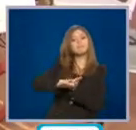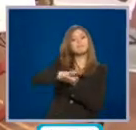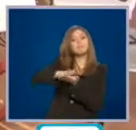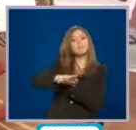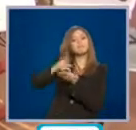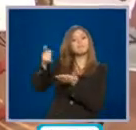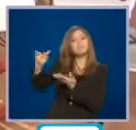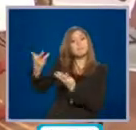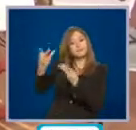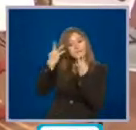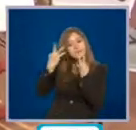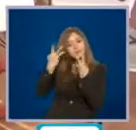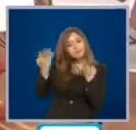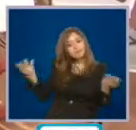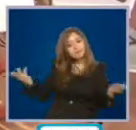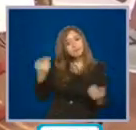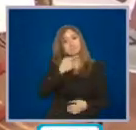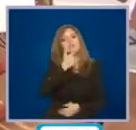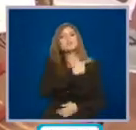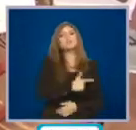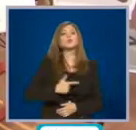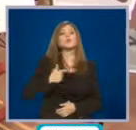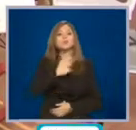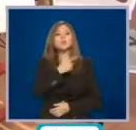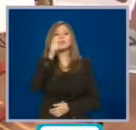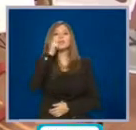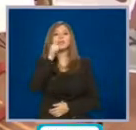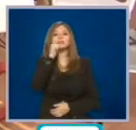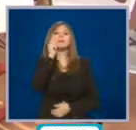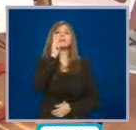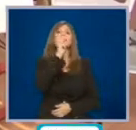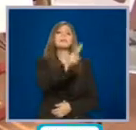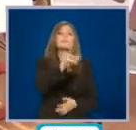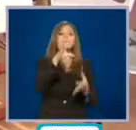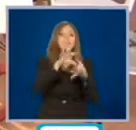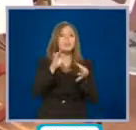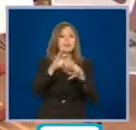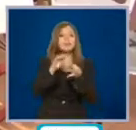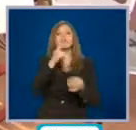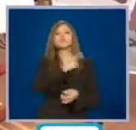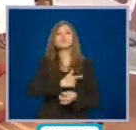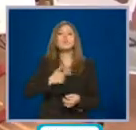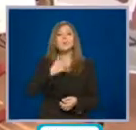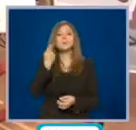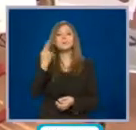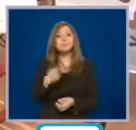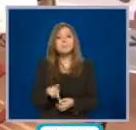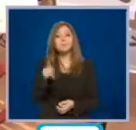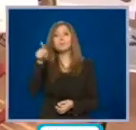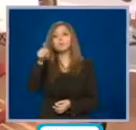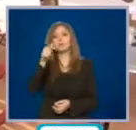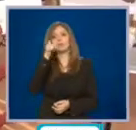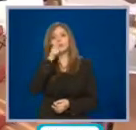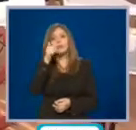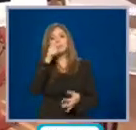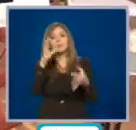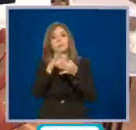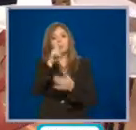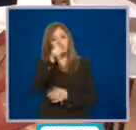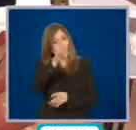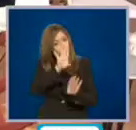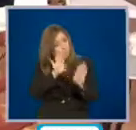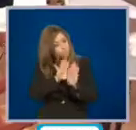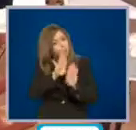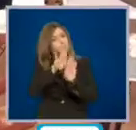qué, Kike? Pues le gusta mucho el programa, Ahí está. le gusta mucho todo lo que hacemos, pero pero como buen público es